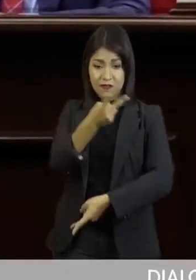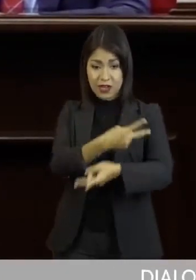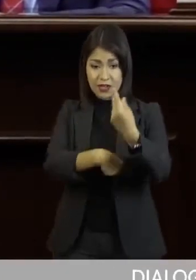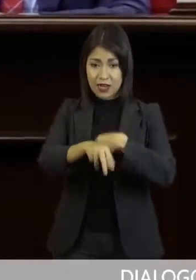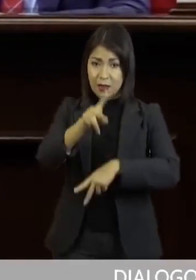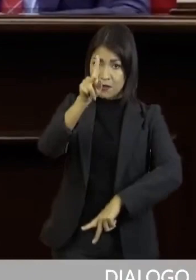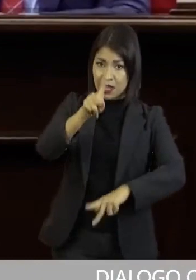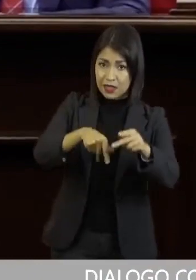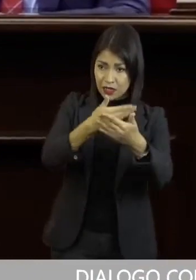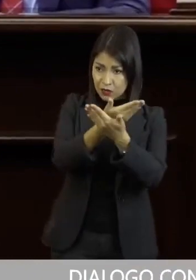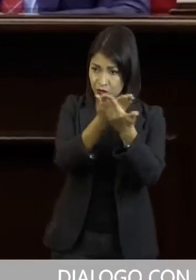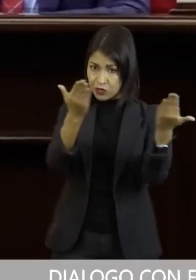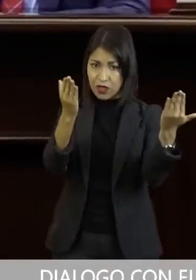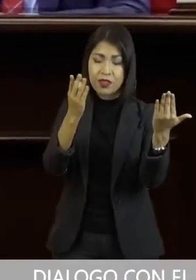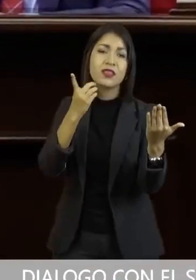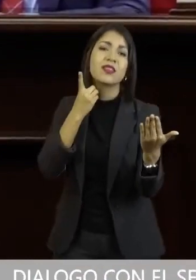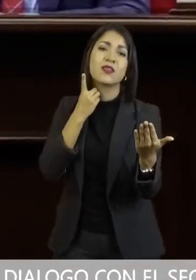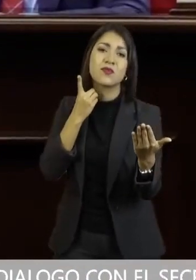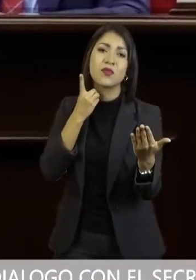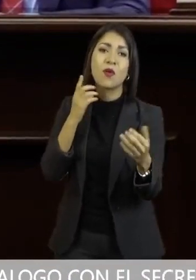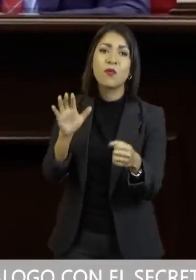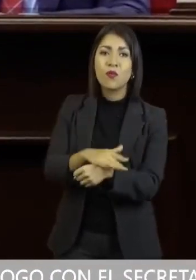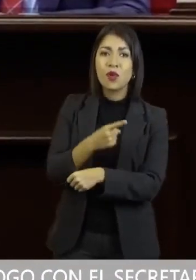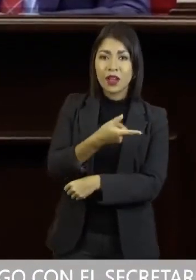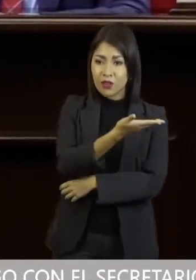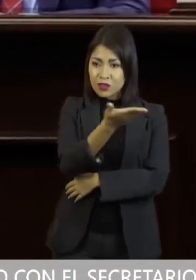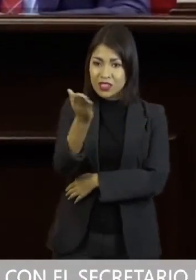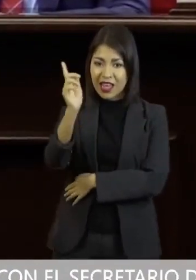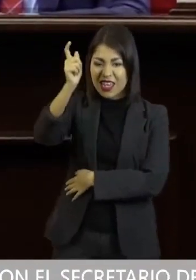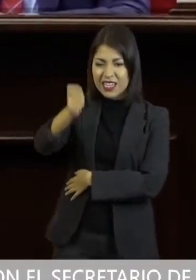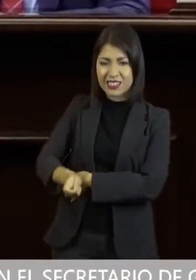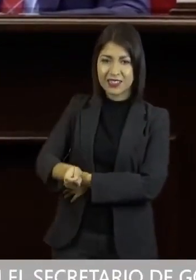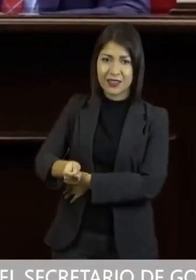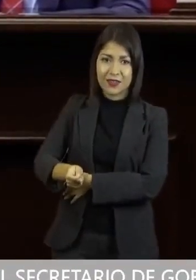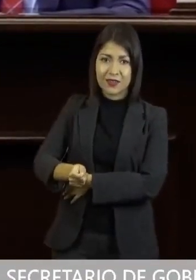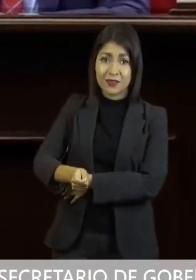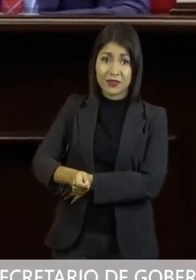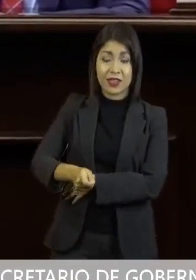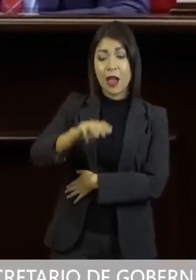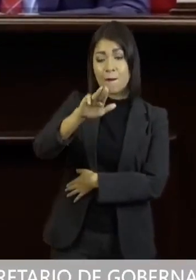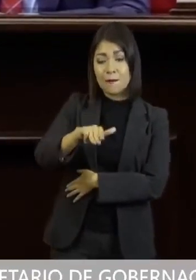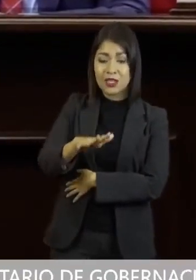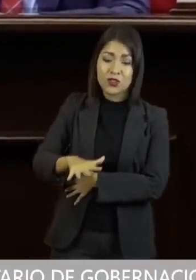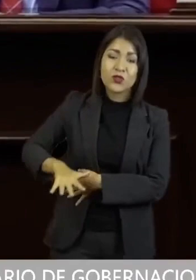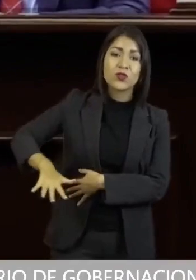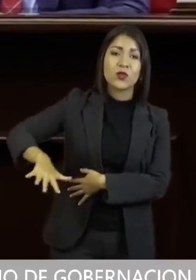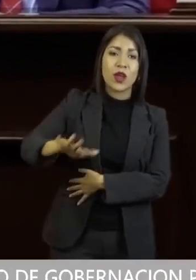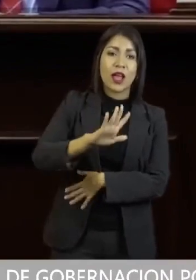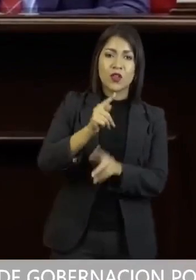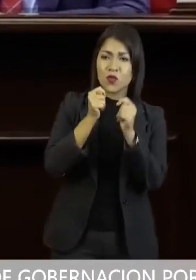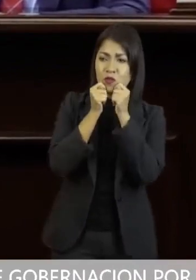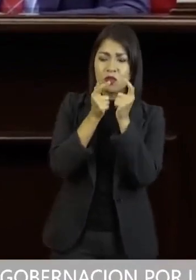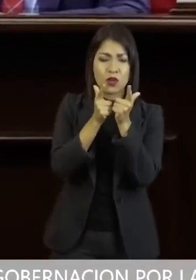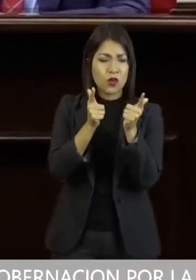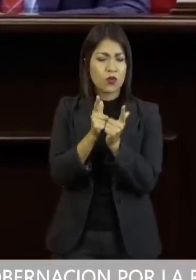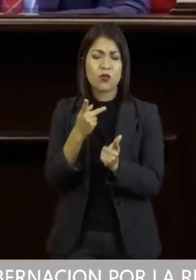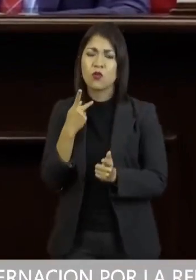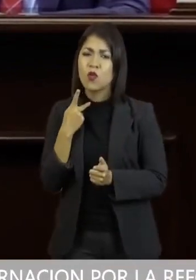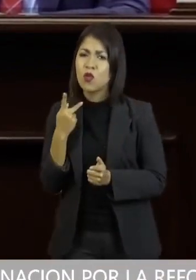caso, al todo el pueblo de Michoacán. Y yo creo que más allá de colores, de